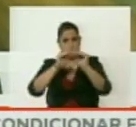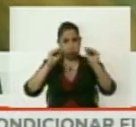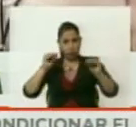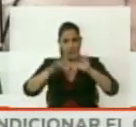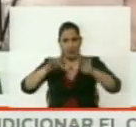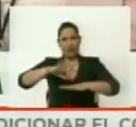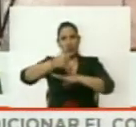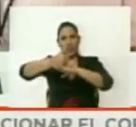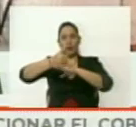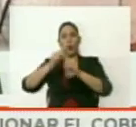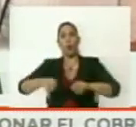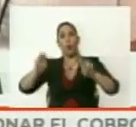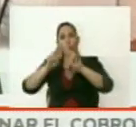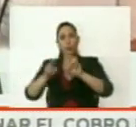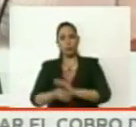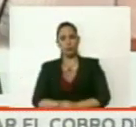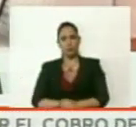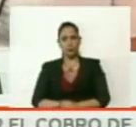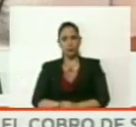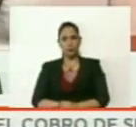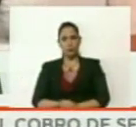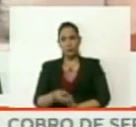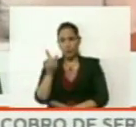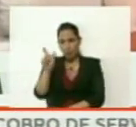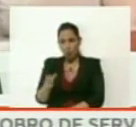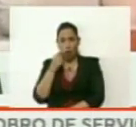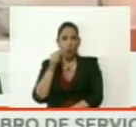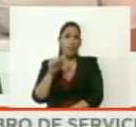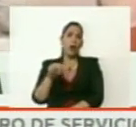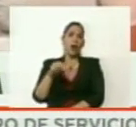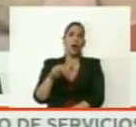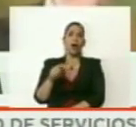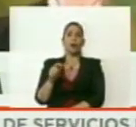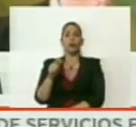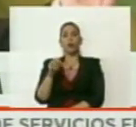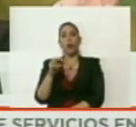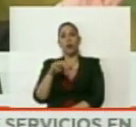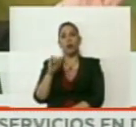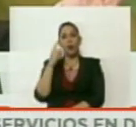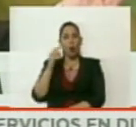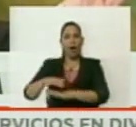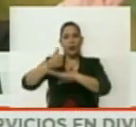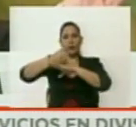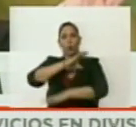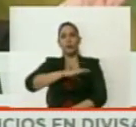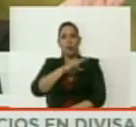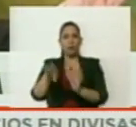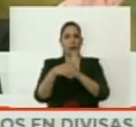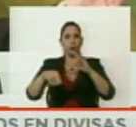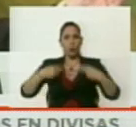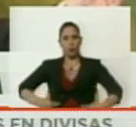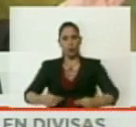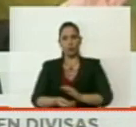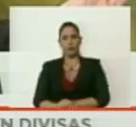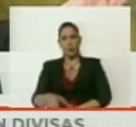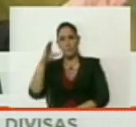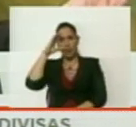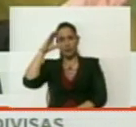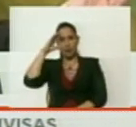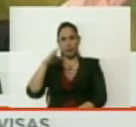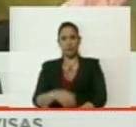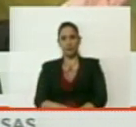secretario general de Naciones Unidas, Antonio Guterres, llamo a la alta comisionada para los derechos humanos, Michelle